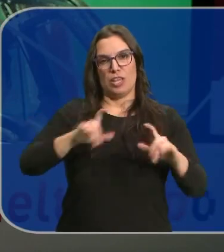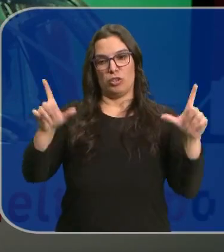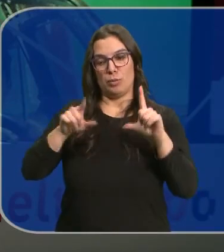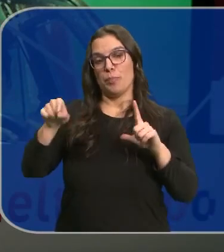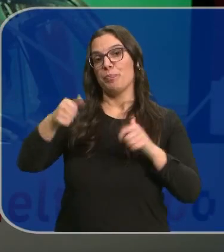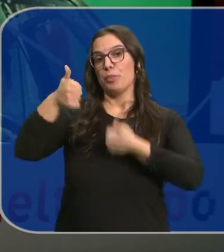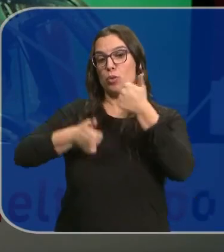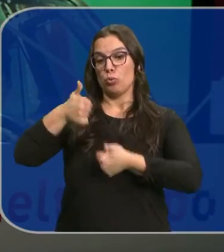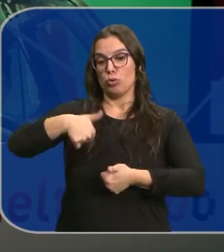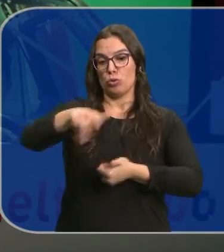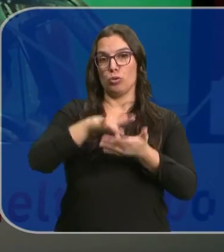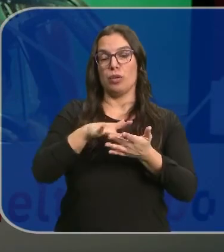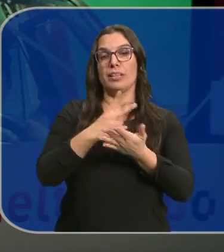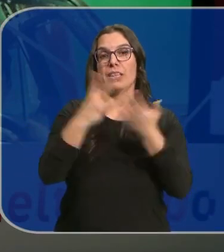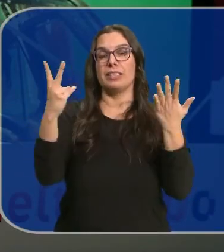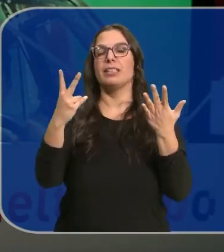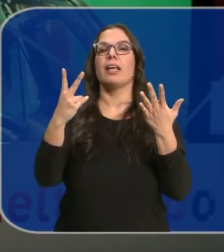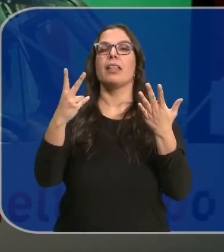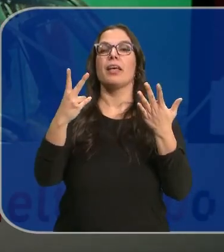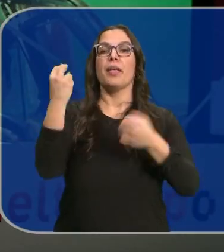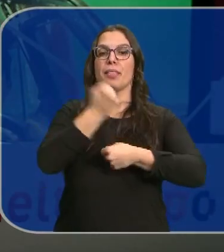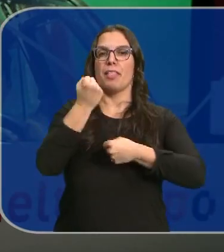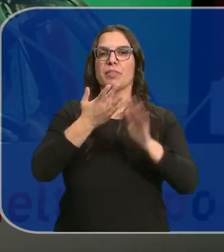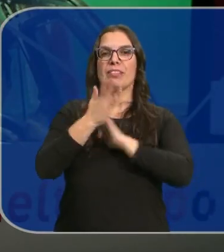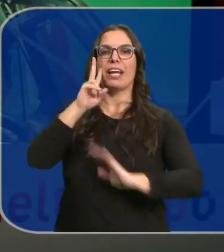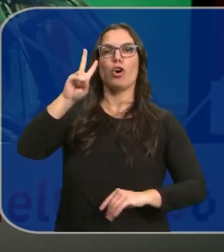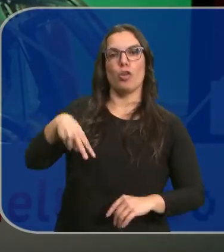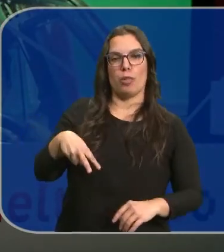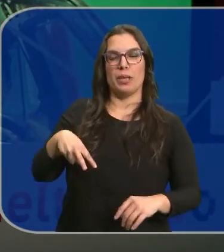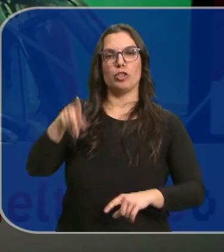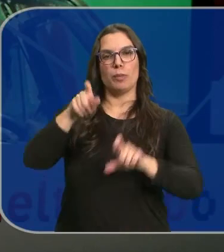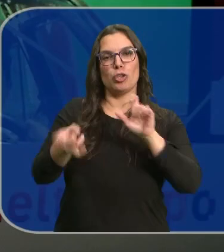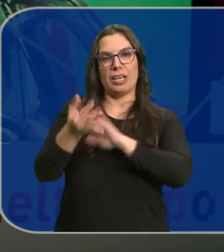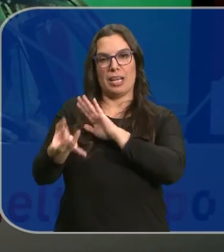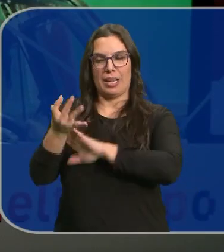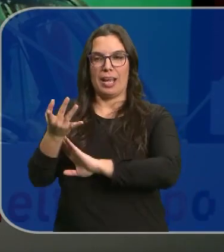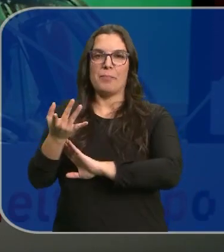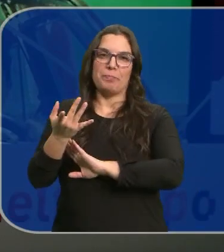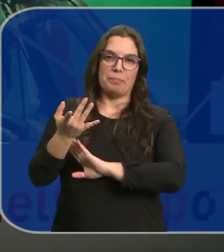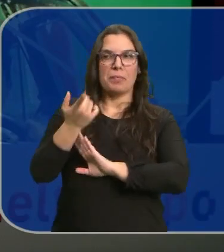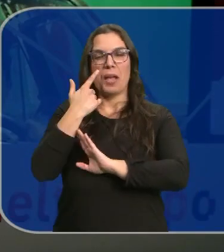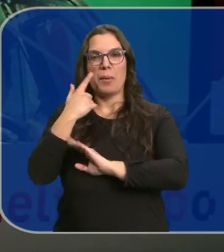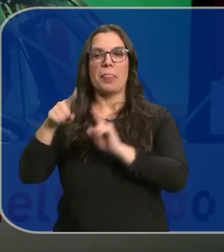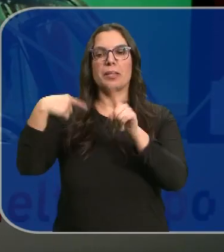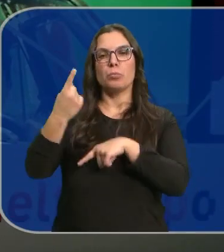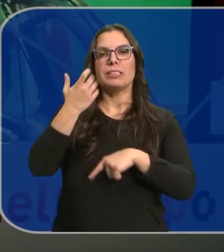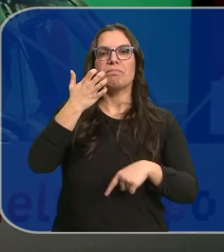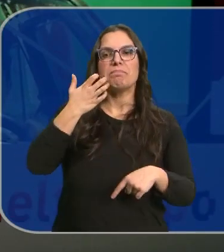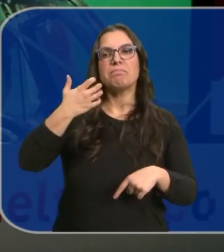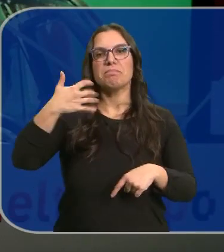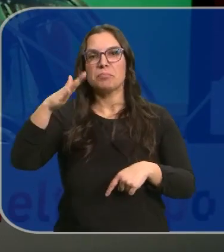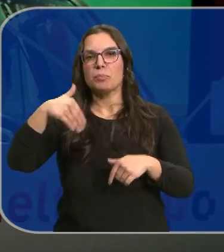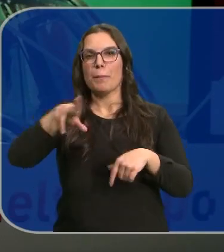certamen, que se celebra el 17 de diciembre, supone el reconocimiento de los productores y suele dar pistas para los Goya. Hemos hablado con él